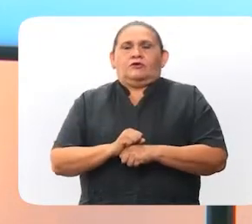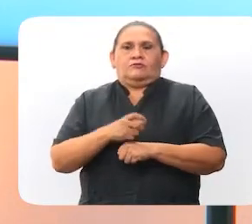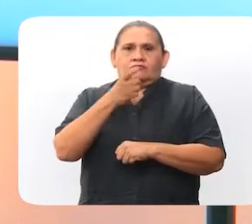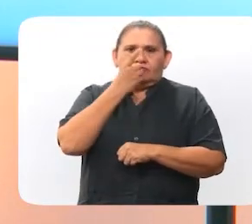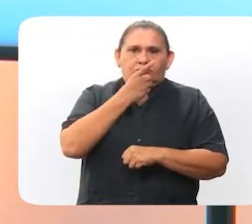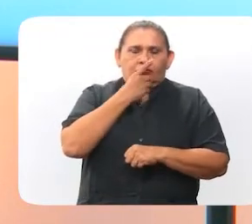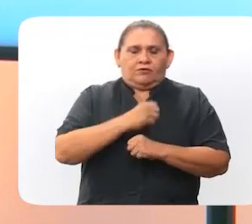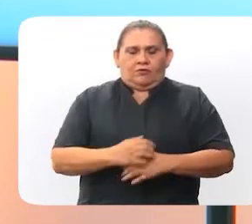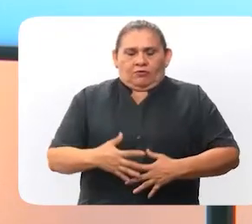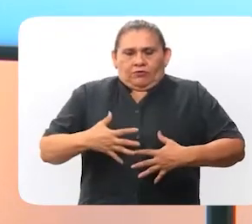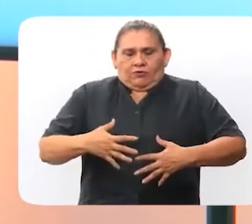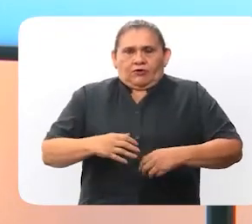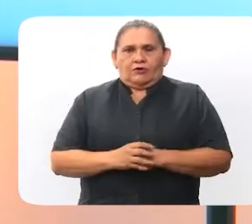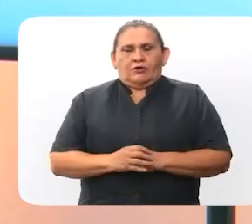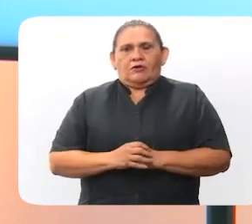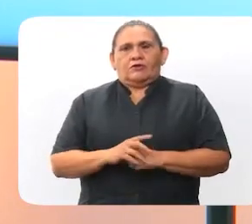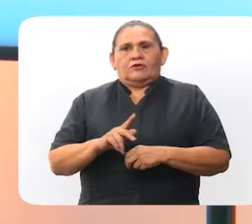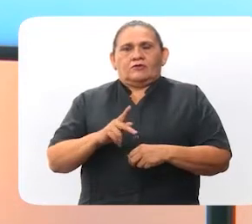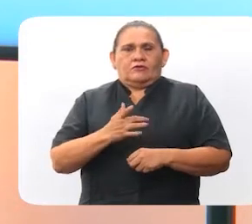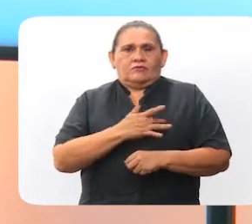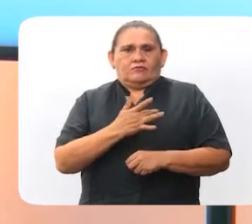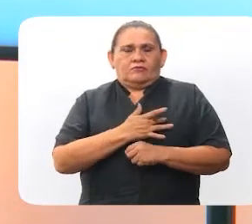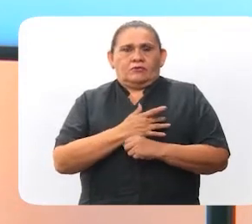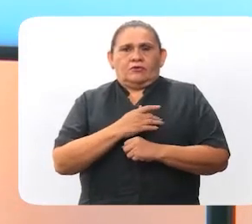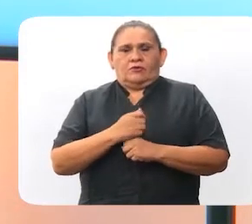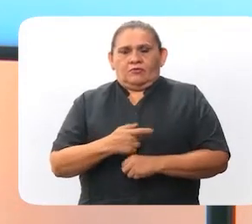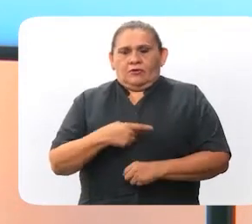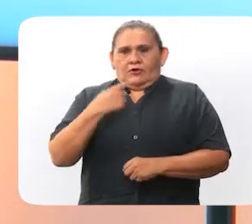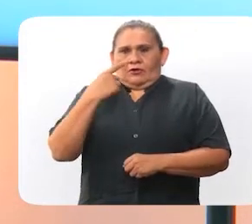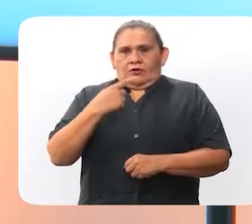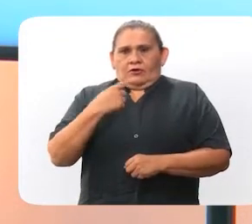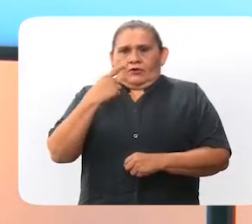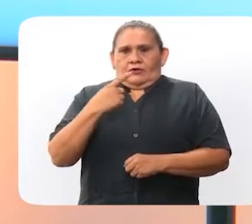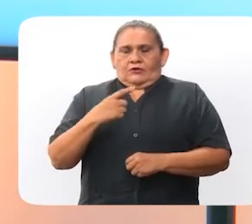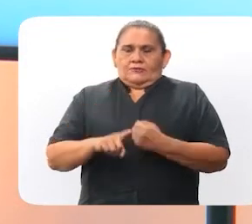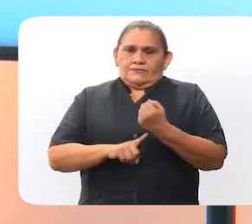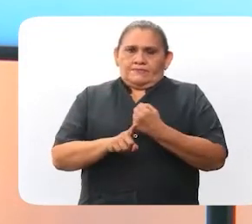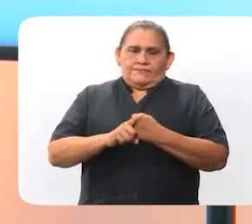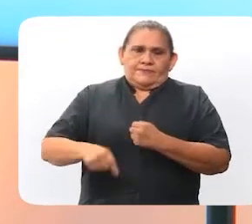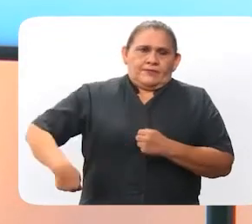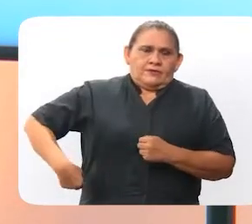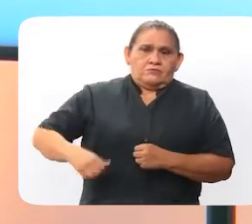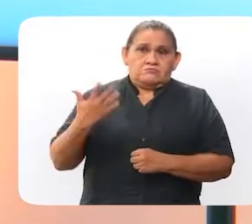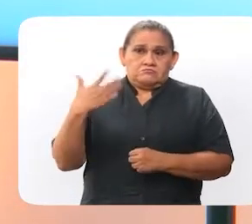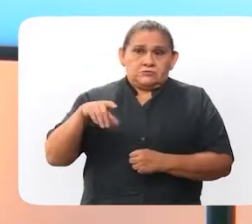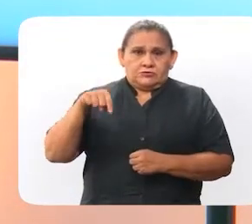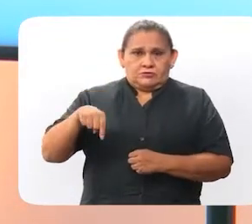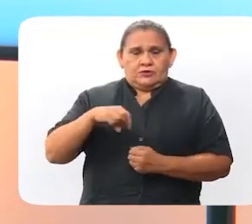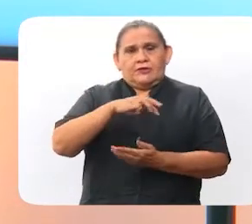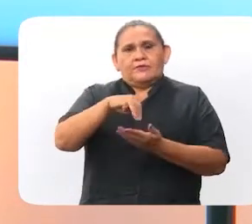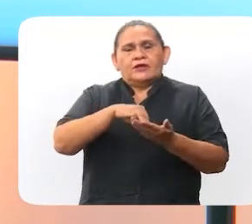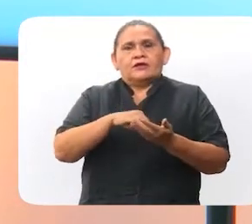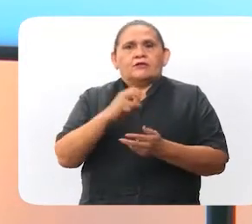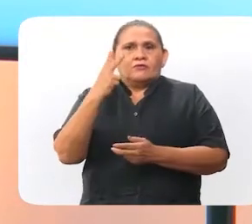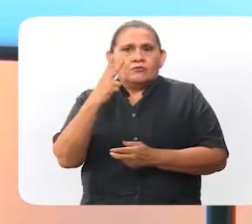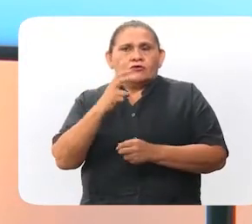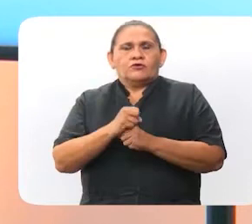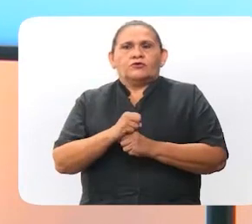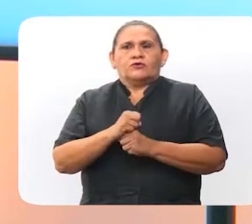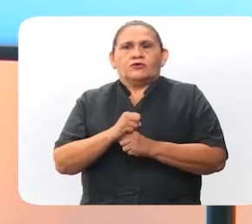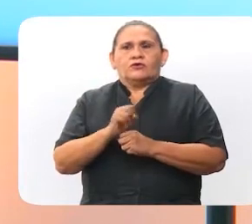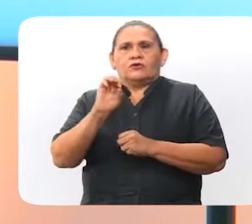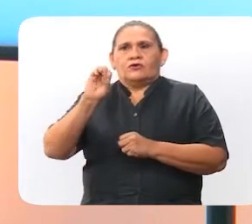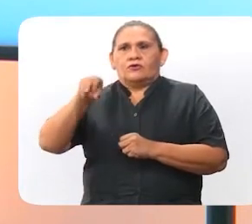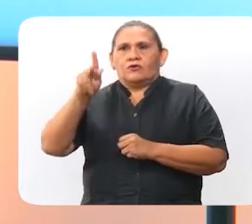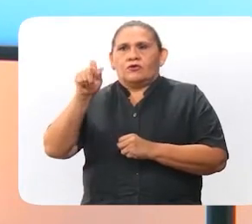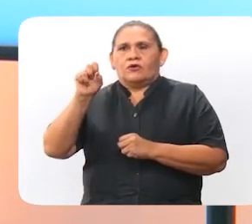diabetes, obesidad, cardiopatía, asma e insuficiencia renal crónica. 10 de ellos residían en Mérida, 2 más en